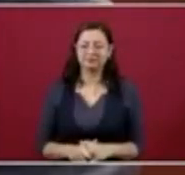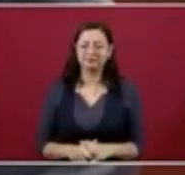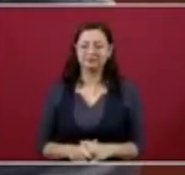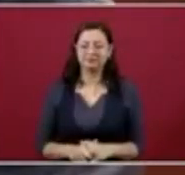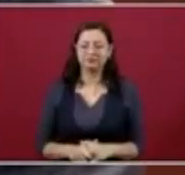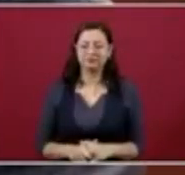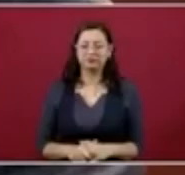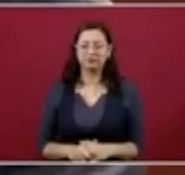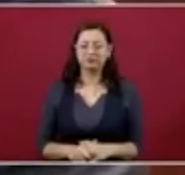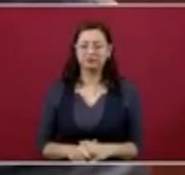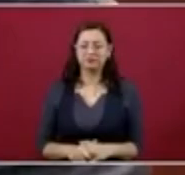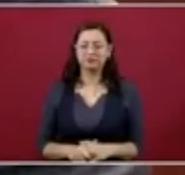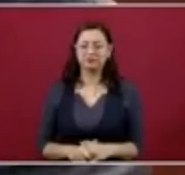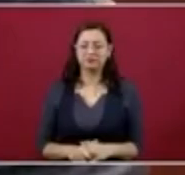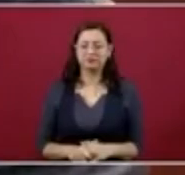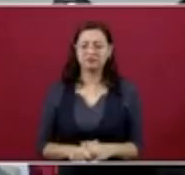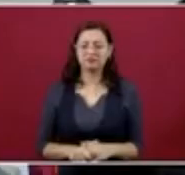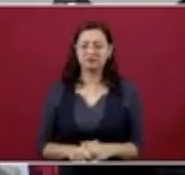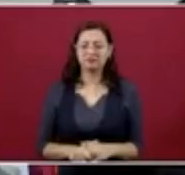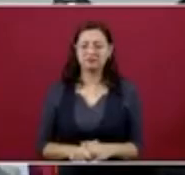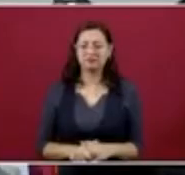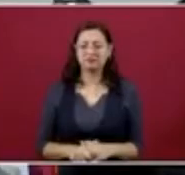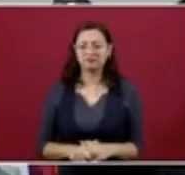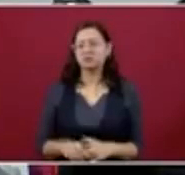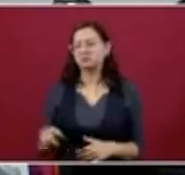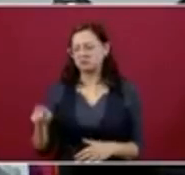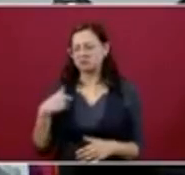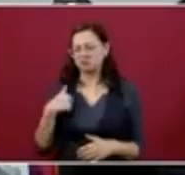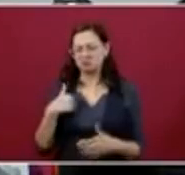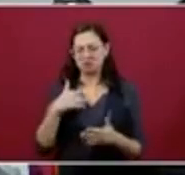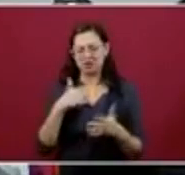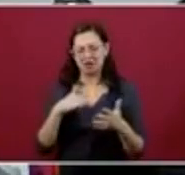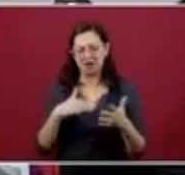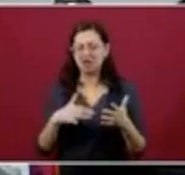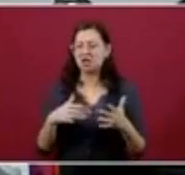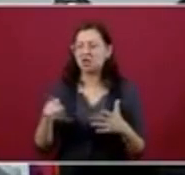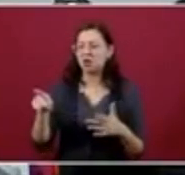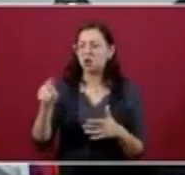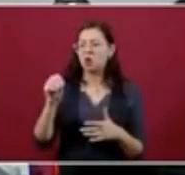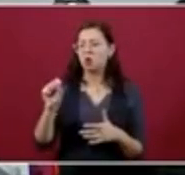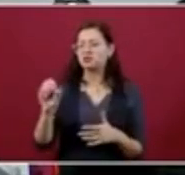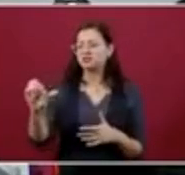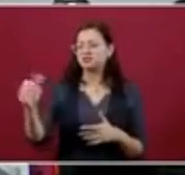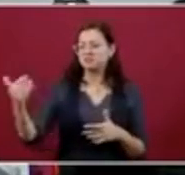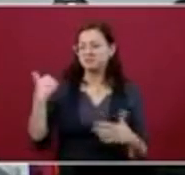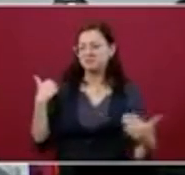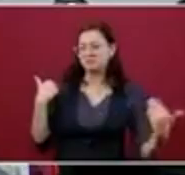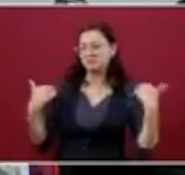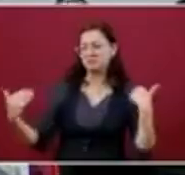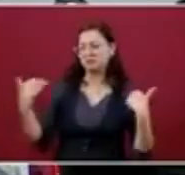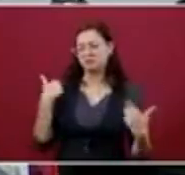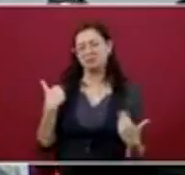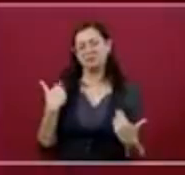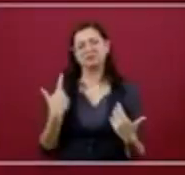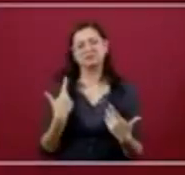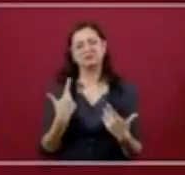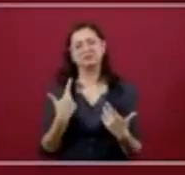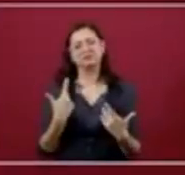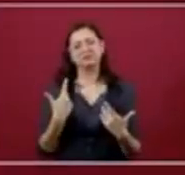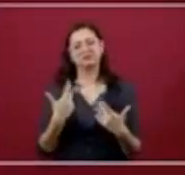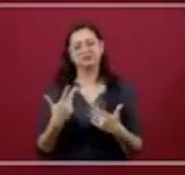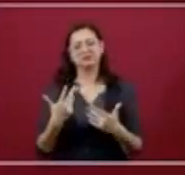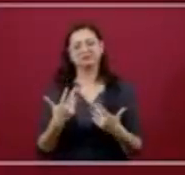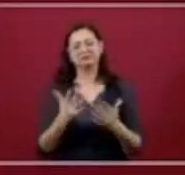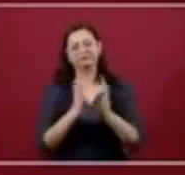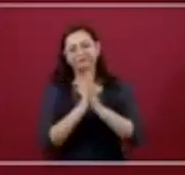Leí que piden una audiencia conmigo algunas organizaciones para